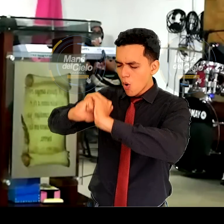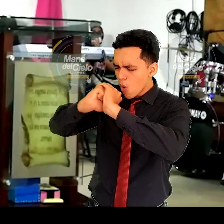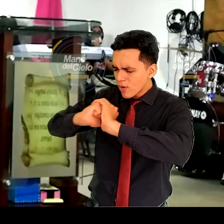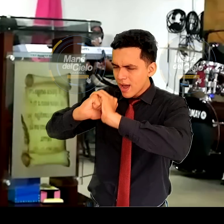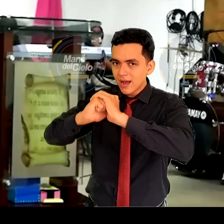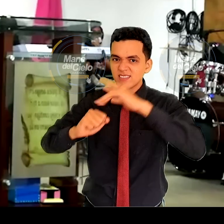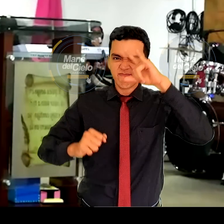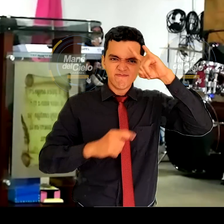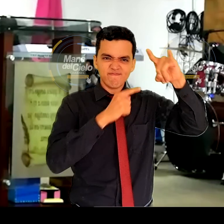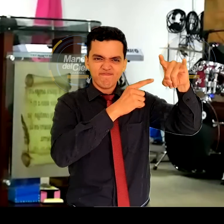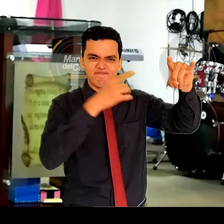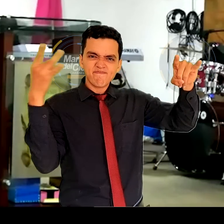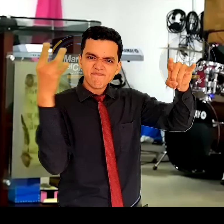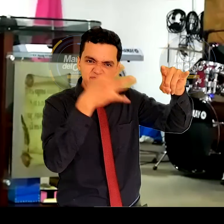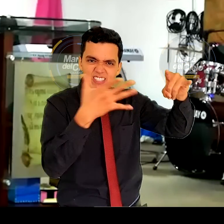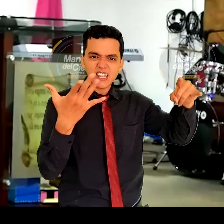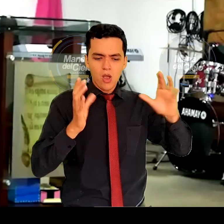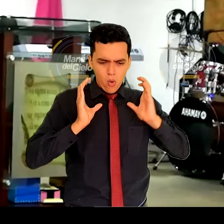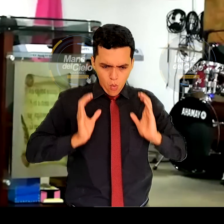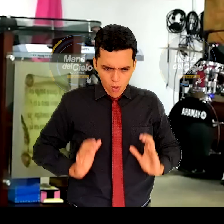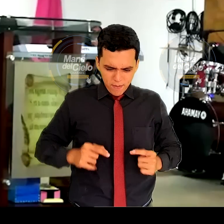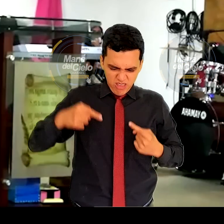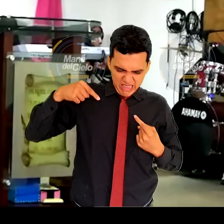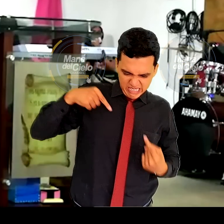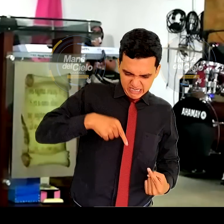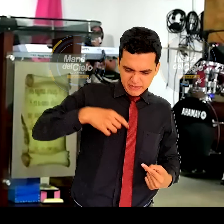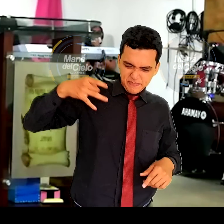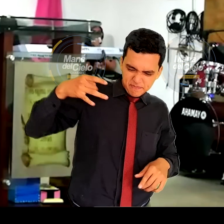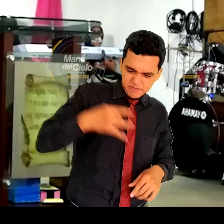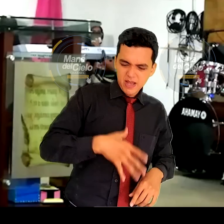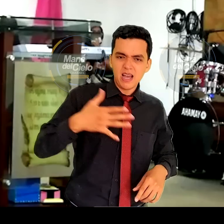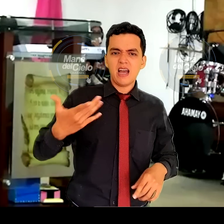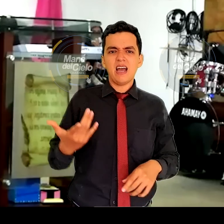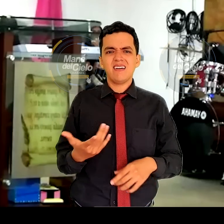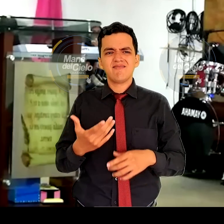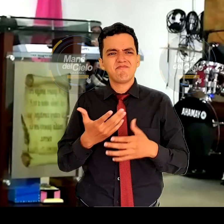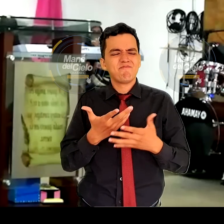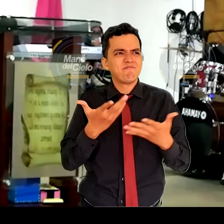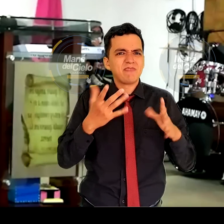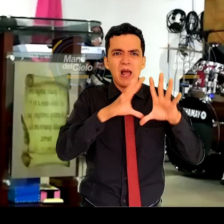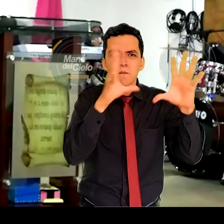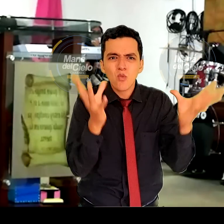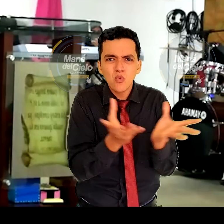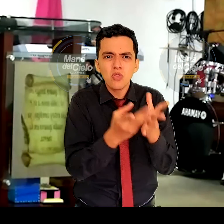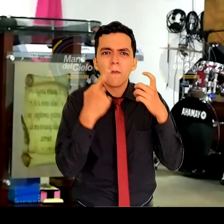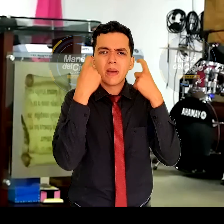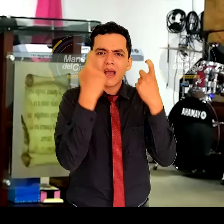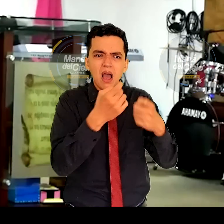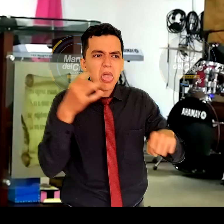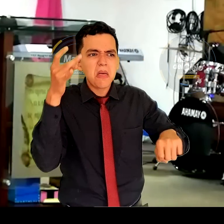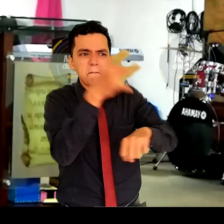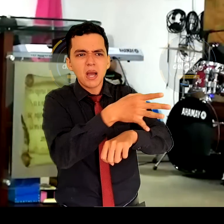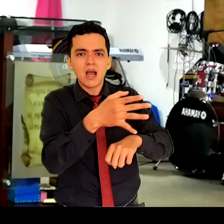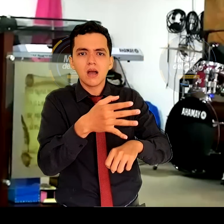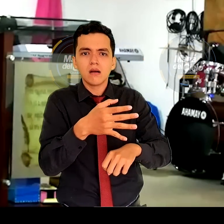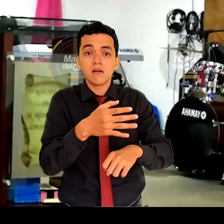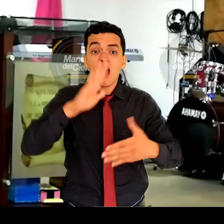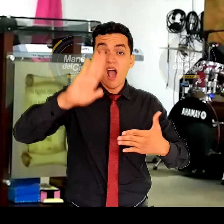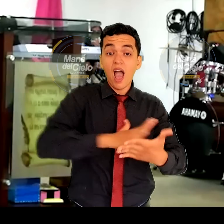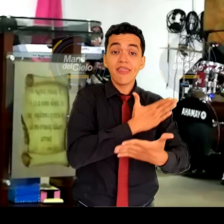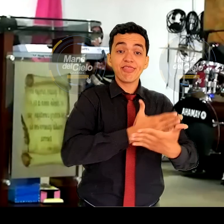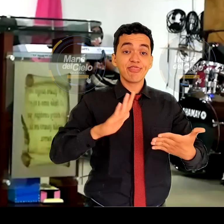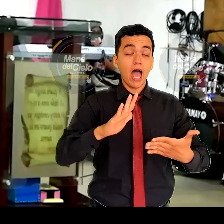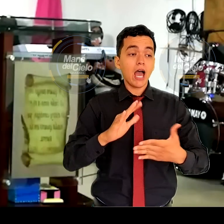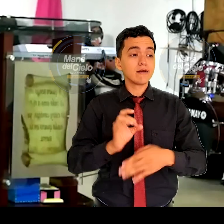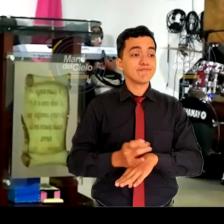para poder vencer nuestra carne, para poder vencer al diablo, para poder vencer al mundo, no lo vamos a vencer